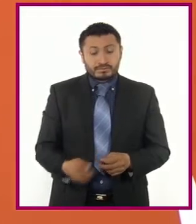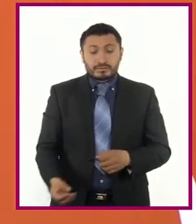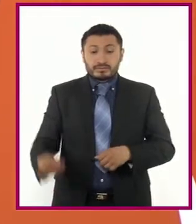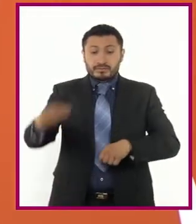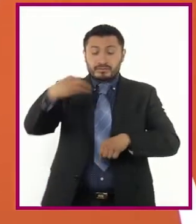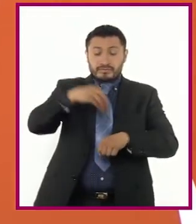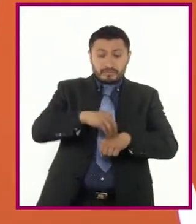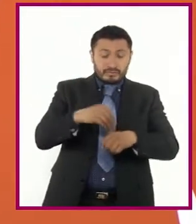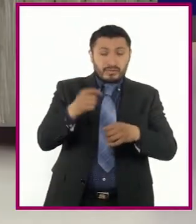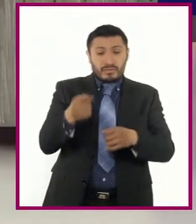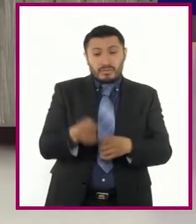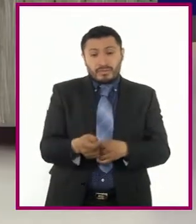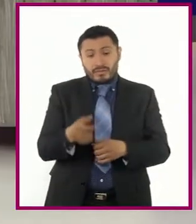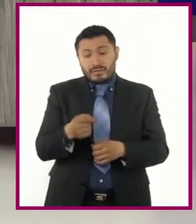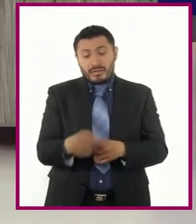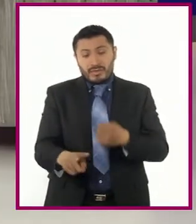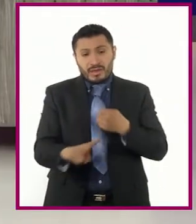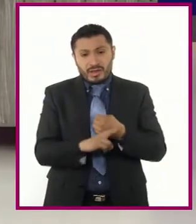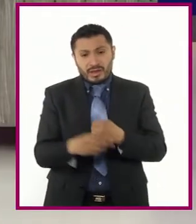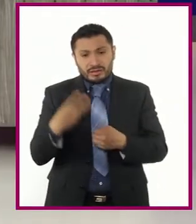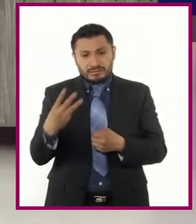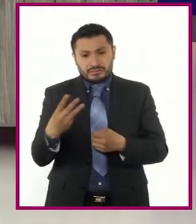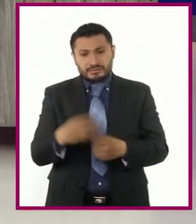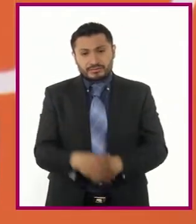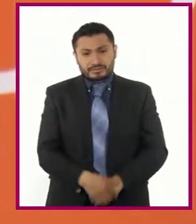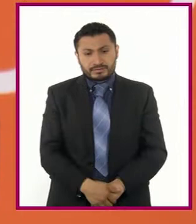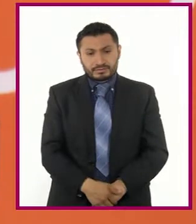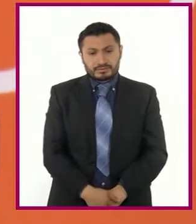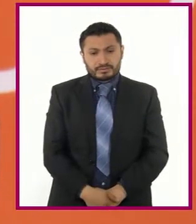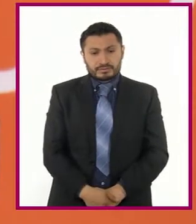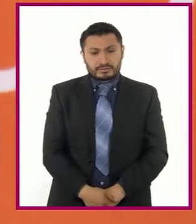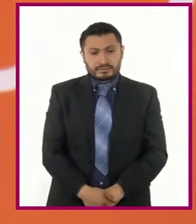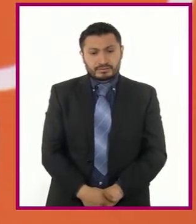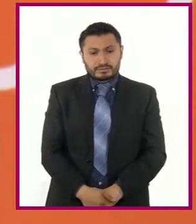agregamos un poco del vaso 3.